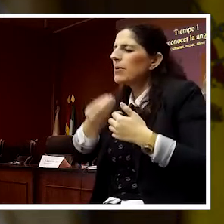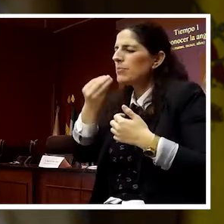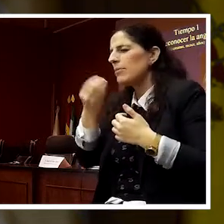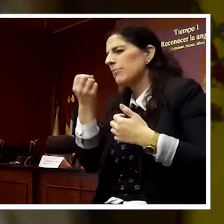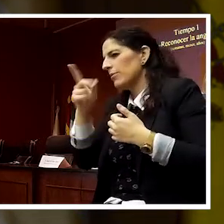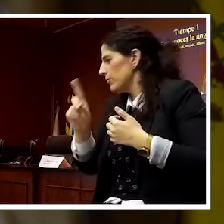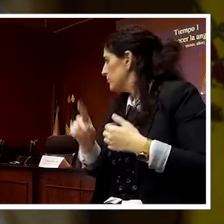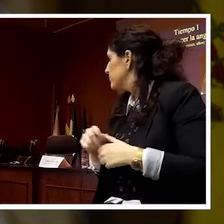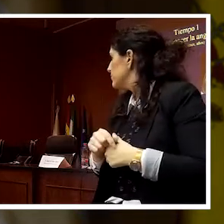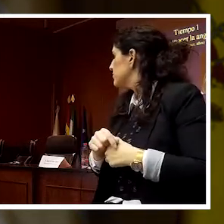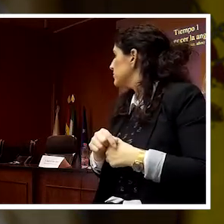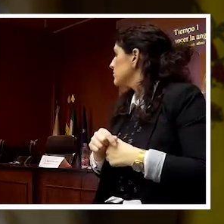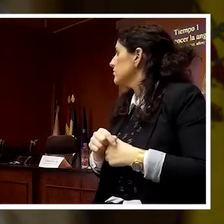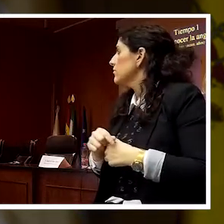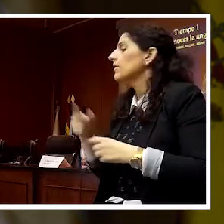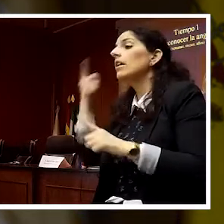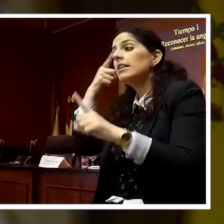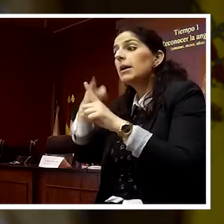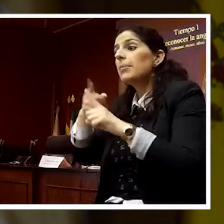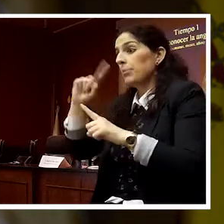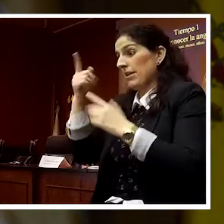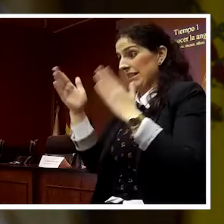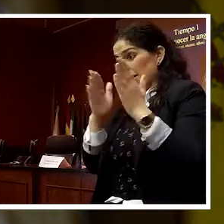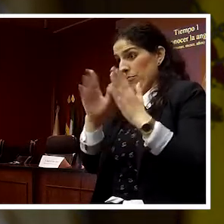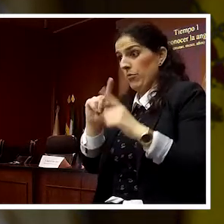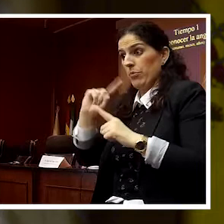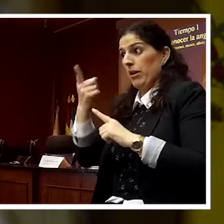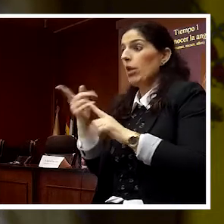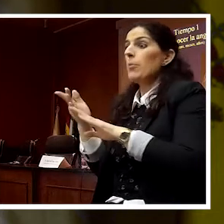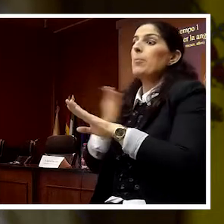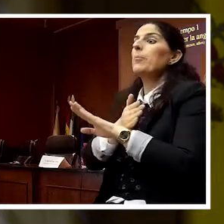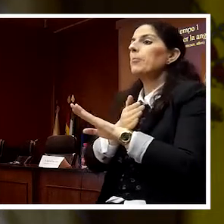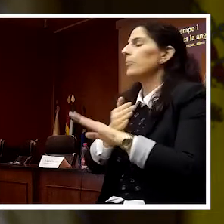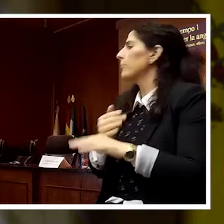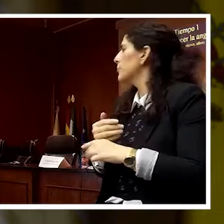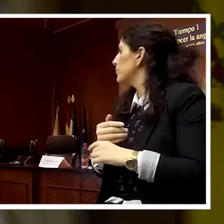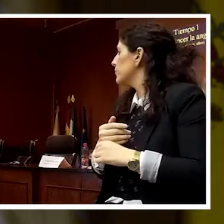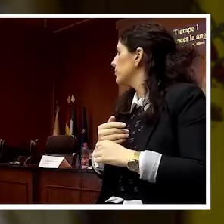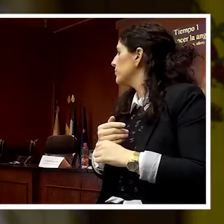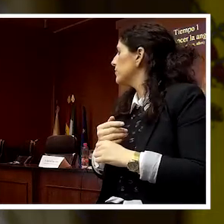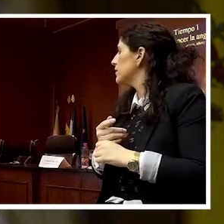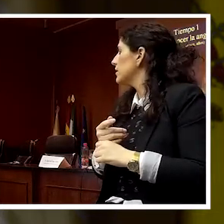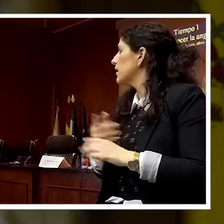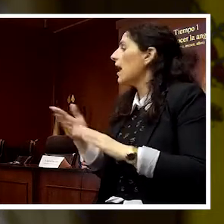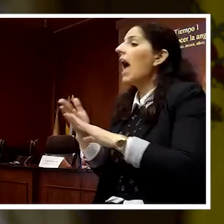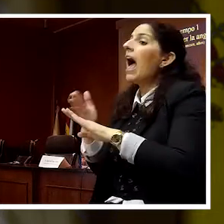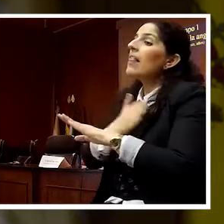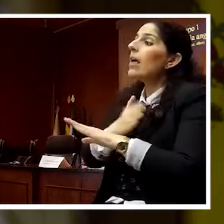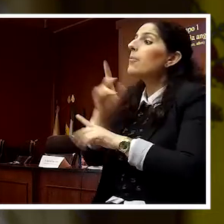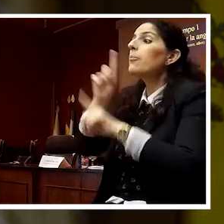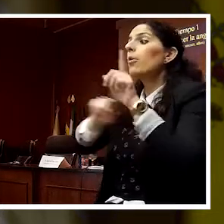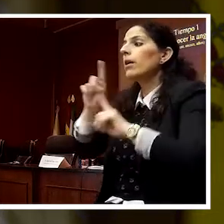Y centrándonos en el primer tiempo, en el que siempre todavía tenemos ocasión de